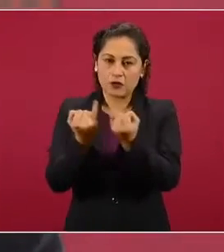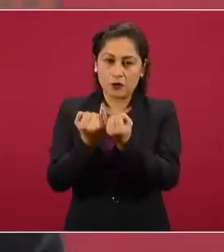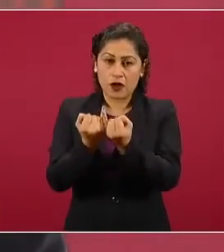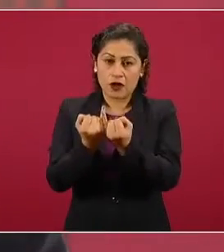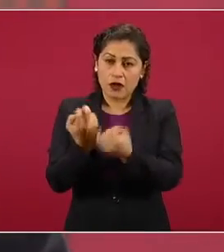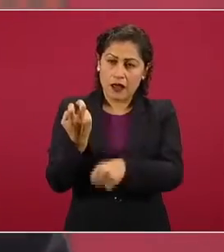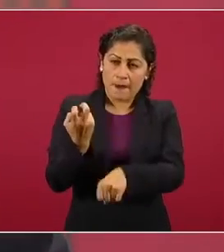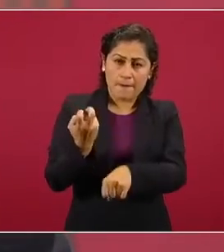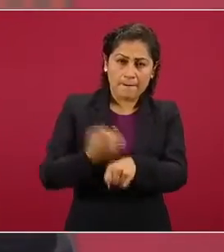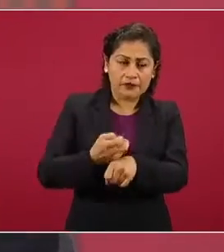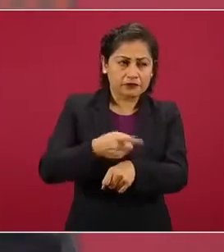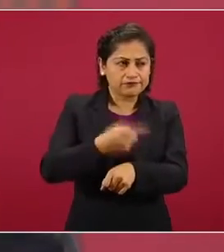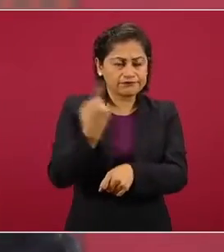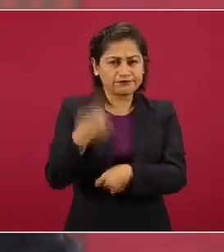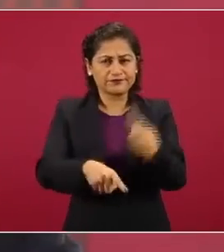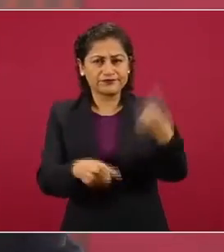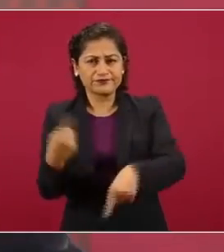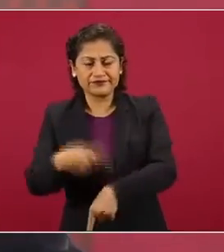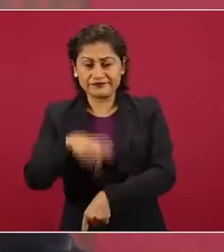derecho.